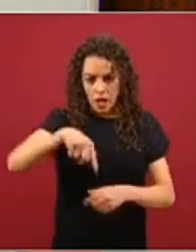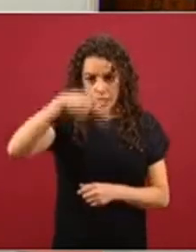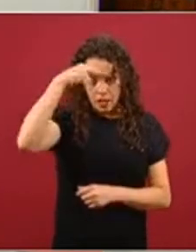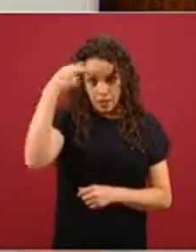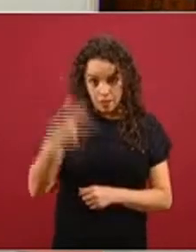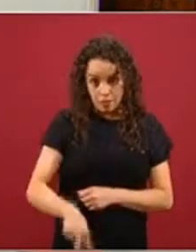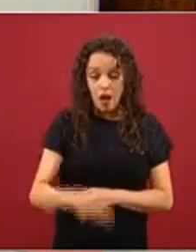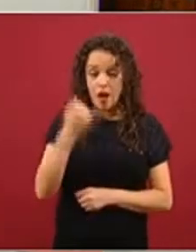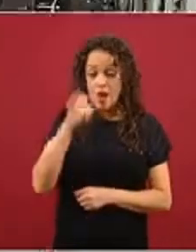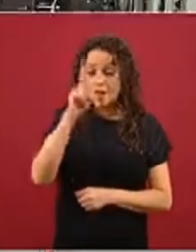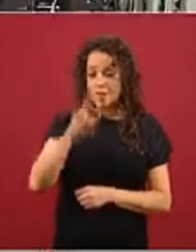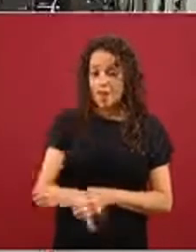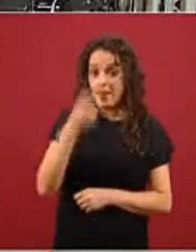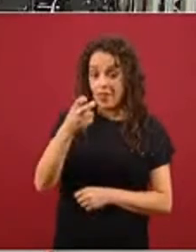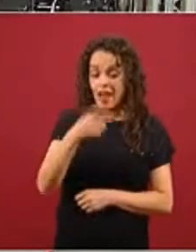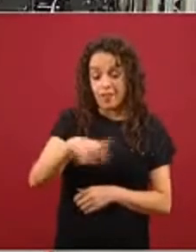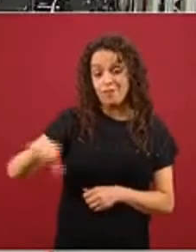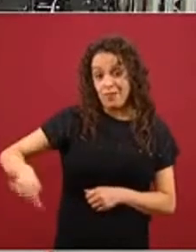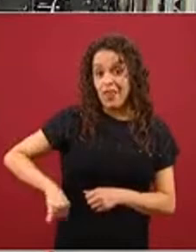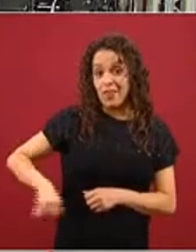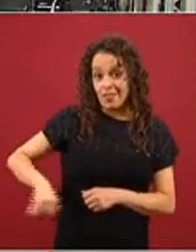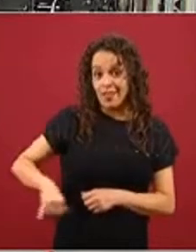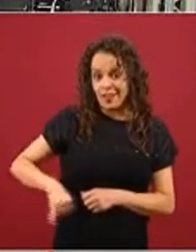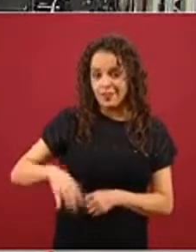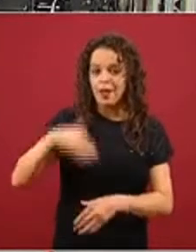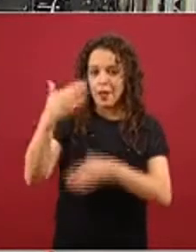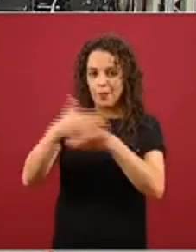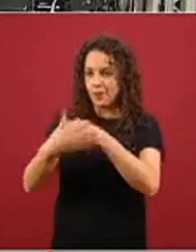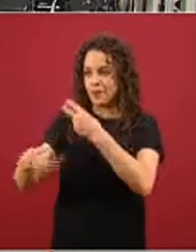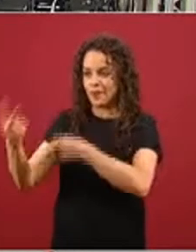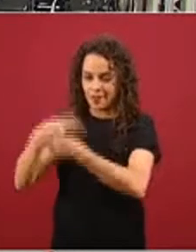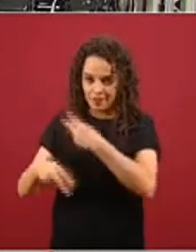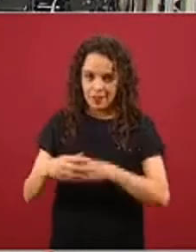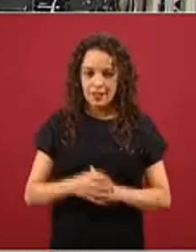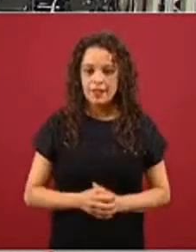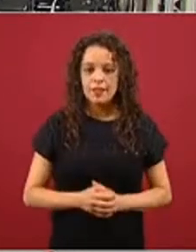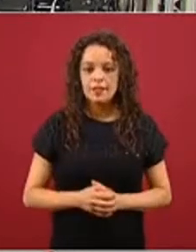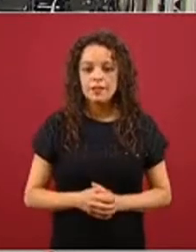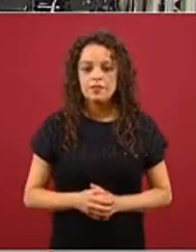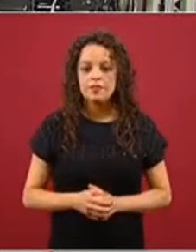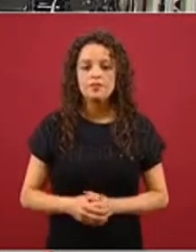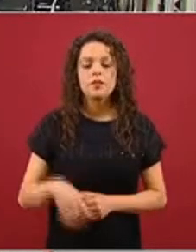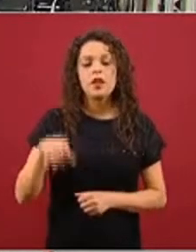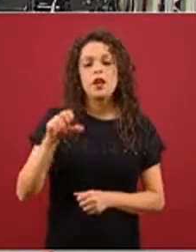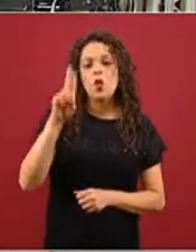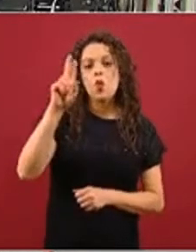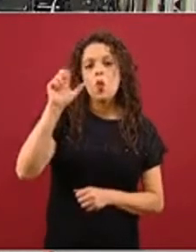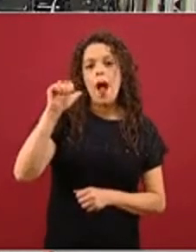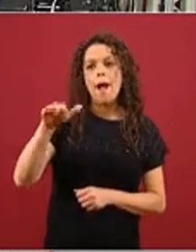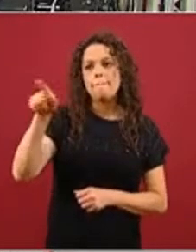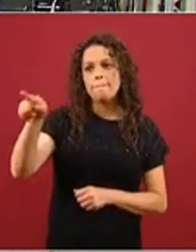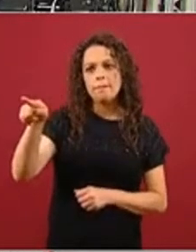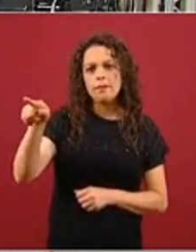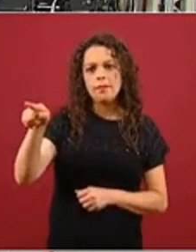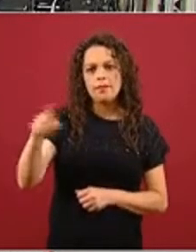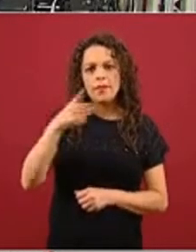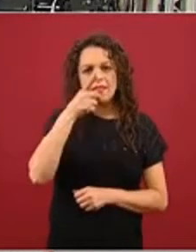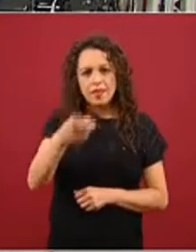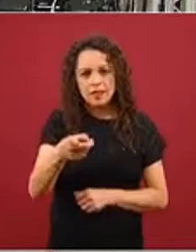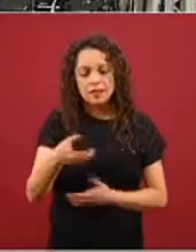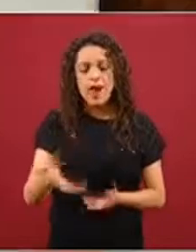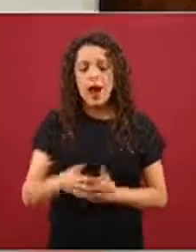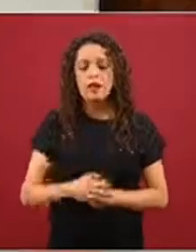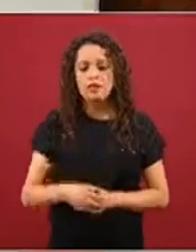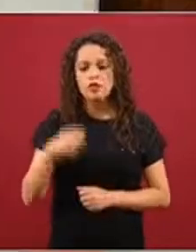interesantes. La tercera Es sobre las estimaciones de la UAM. Vi una nota periodística al respecto,